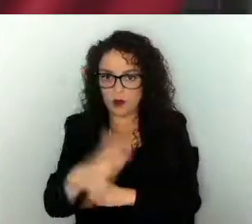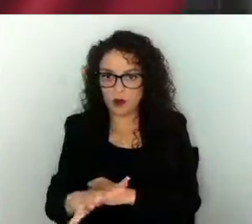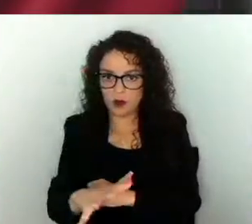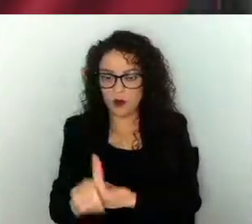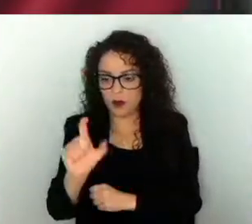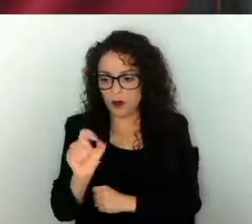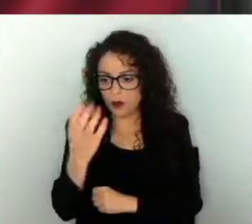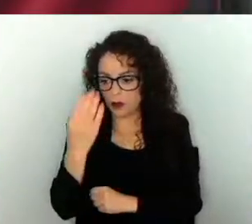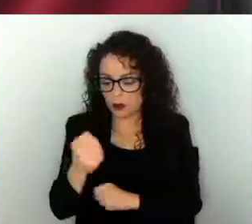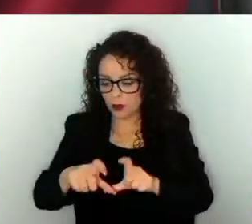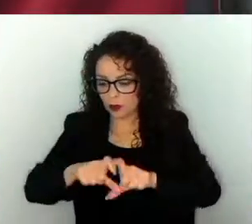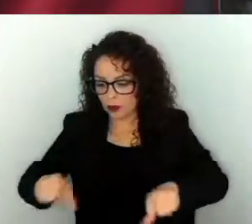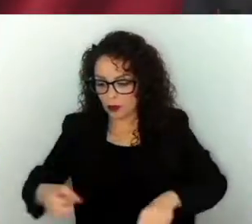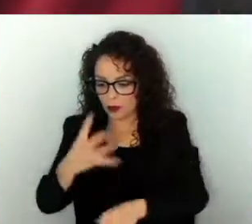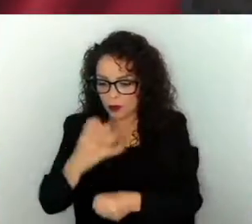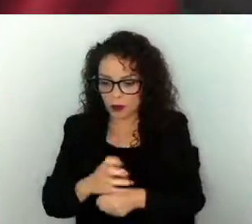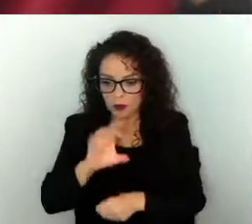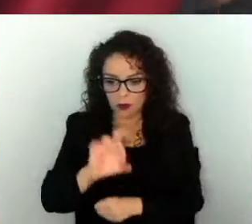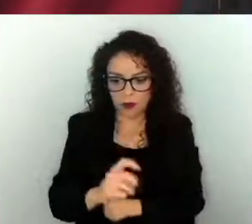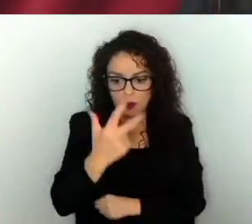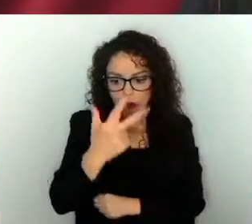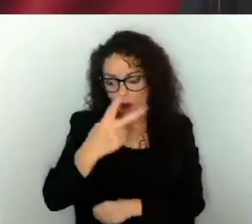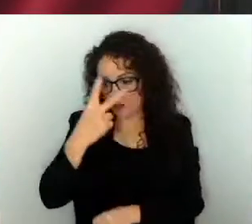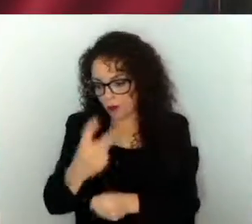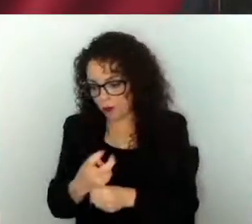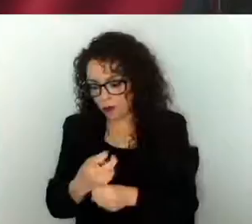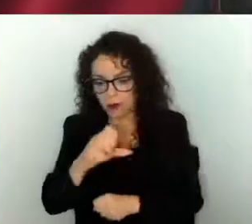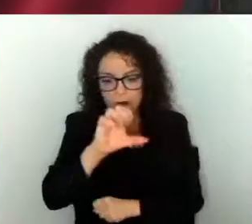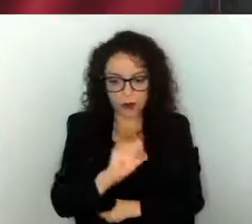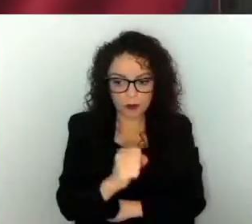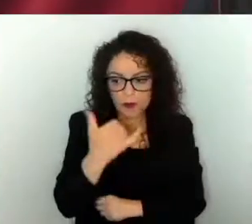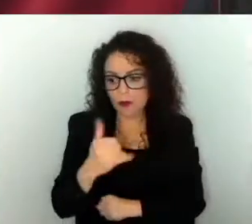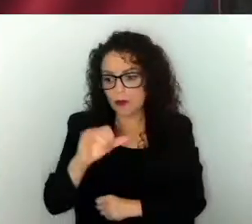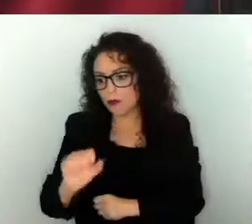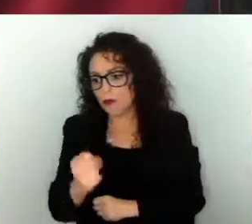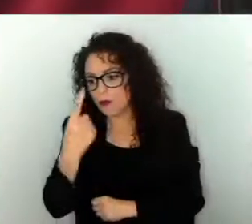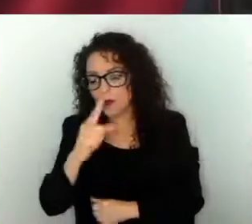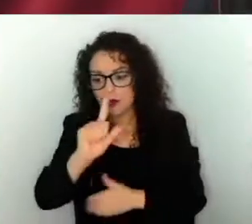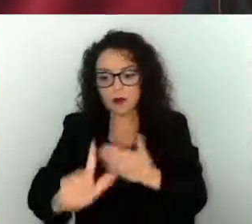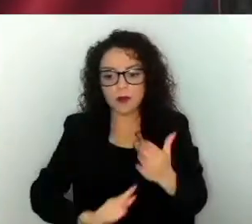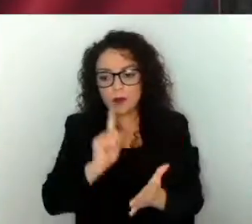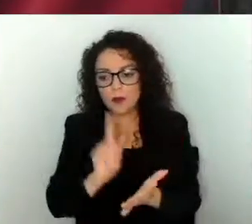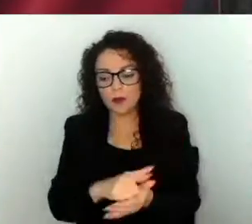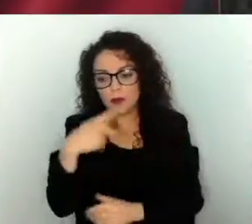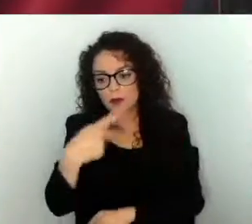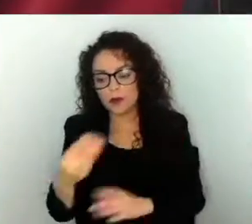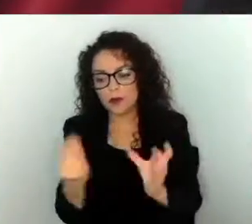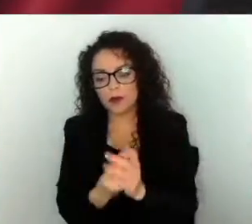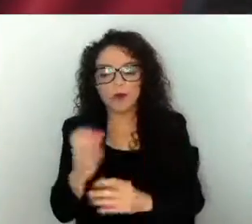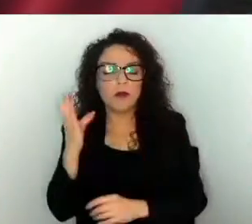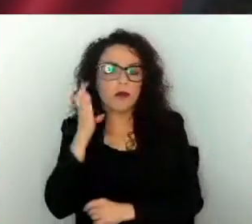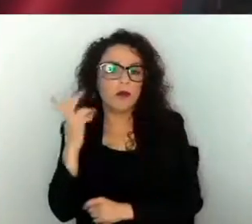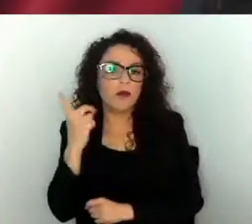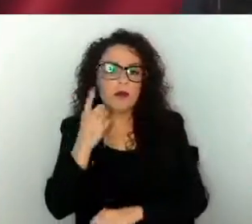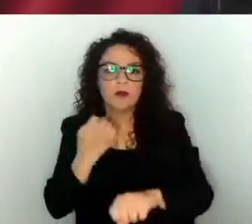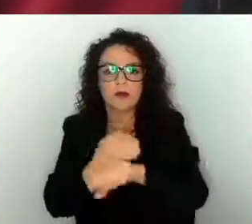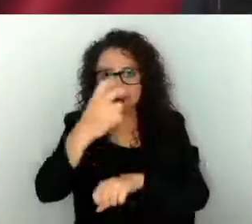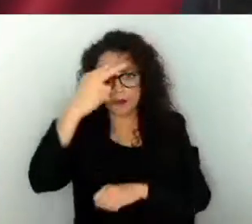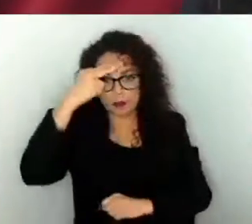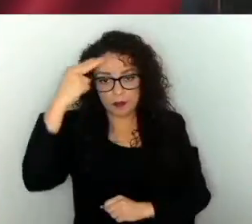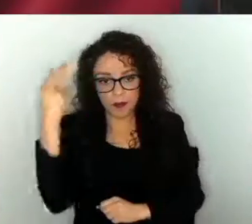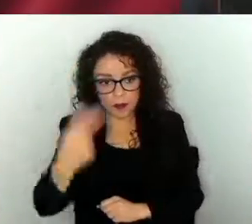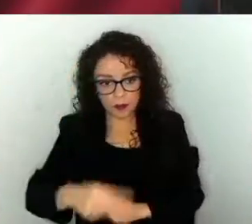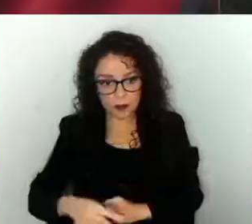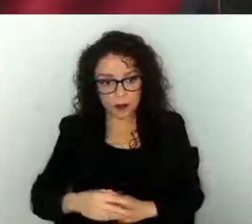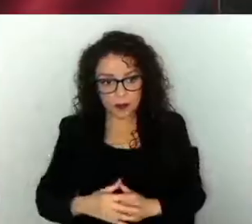cuarta, 38, segunda y 60 y 61 de la Ley Orgánica del Poder Legislativo del Estado Libre y Soberano